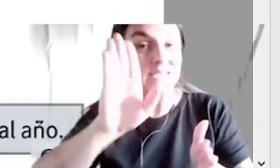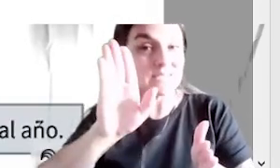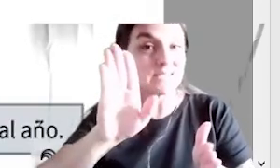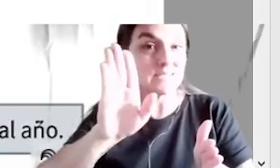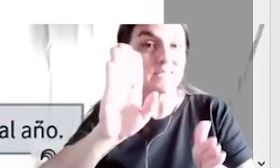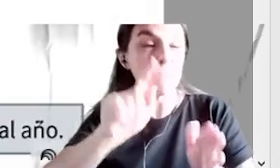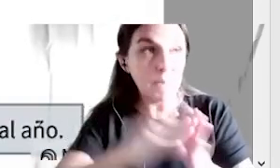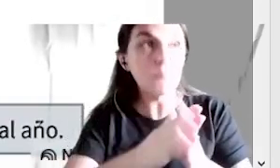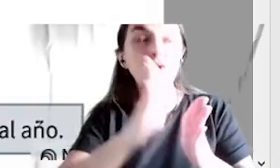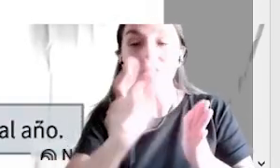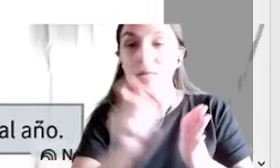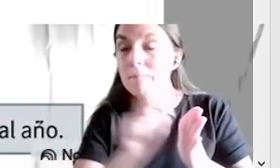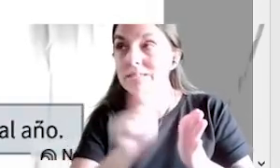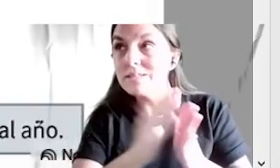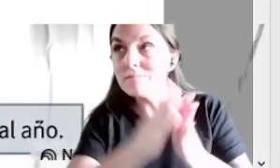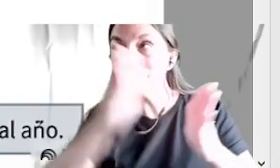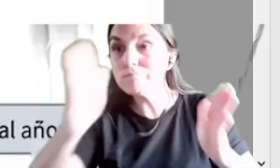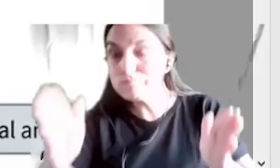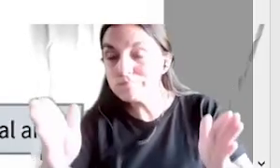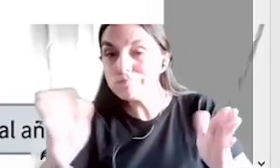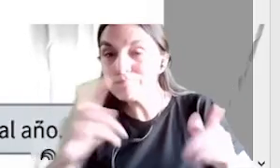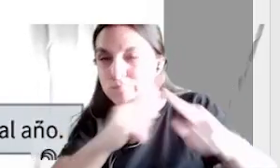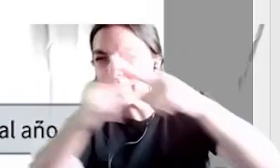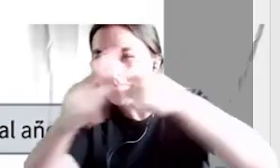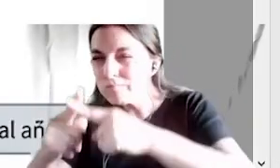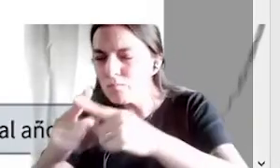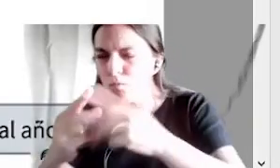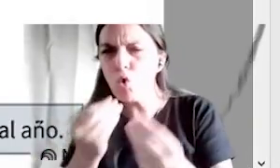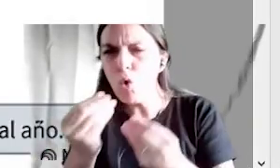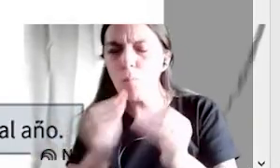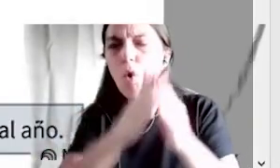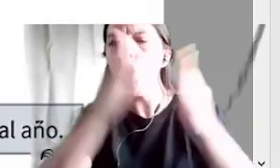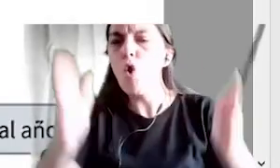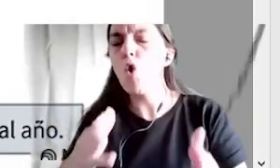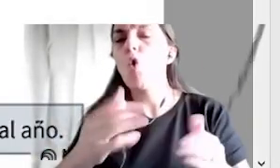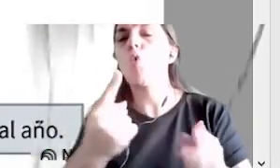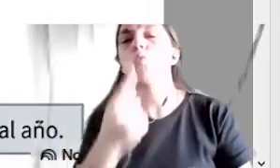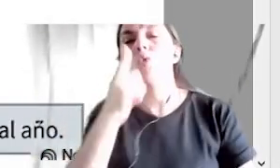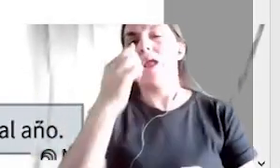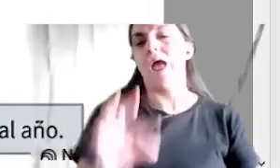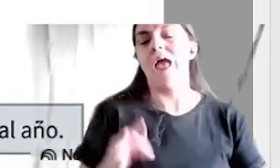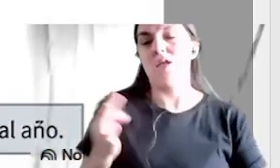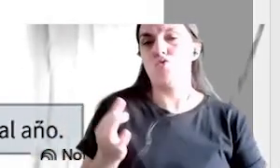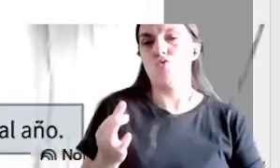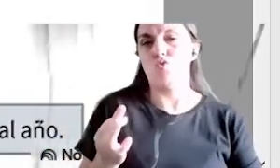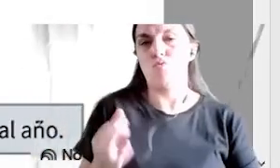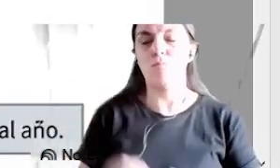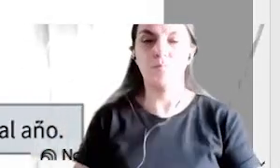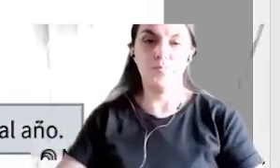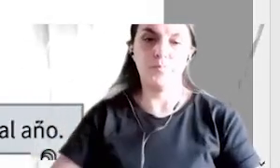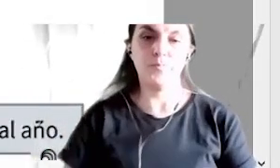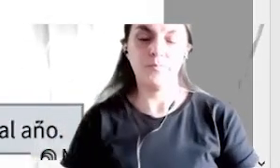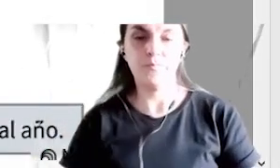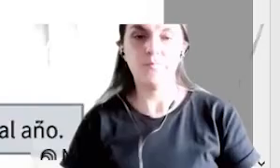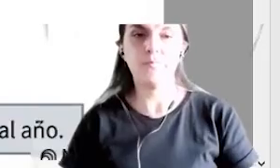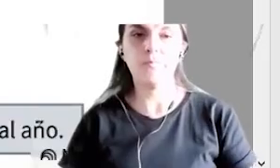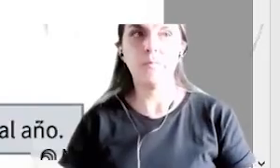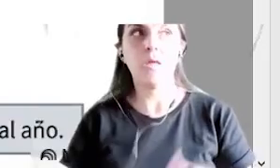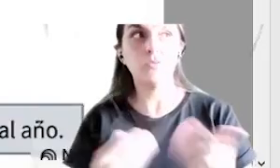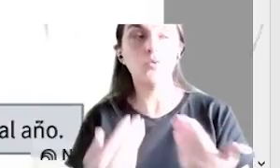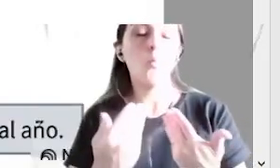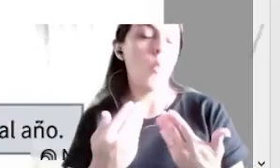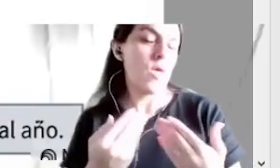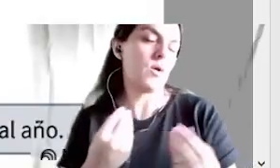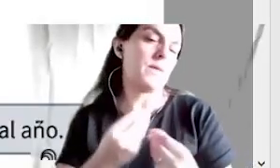se van a medir en 12 meses cualquiera. No me está diciendo en un año calendario o en un mismo periodo fiscal. Por lo tanto, yo puedo